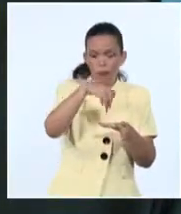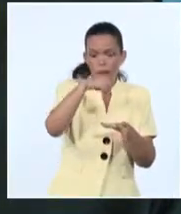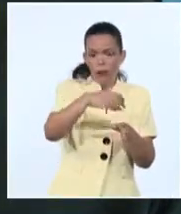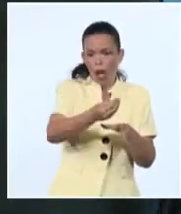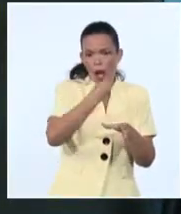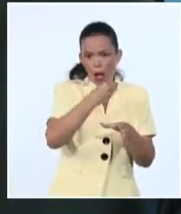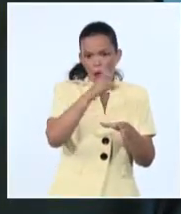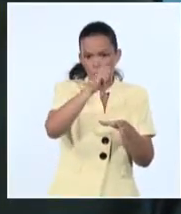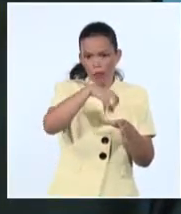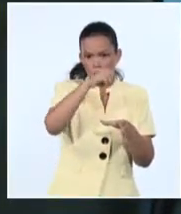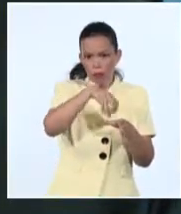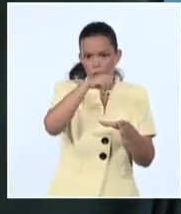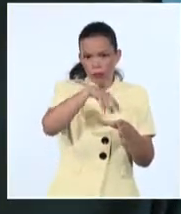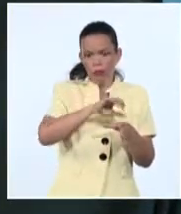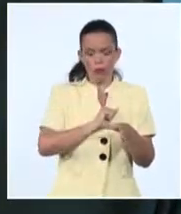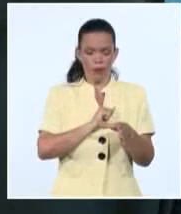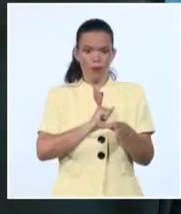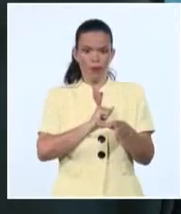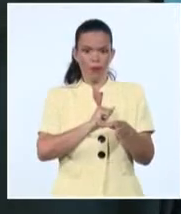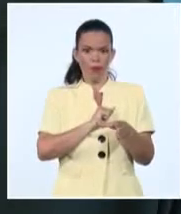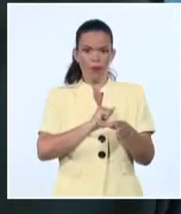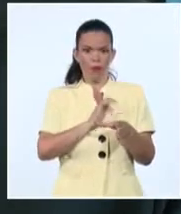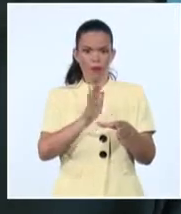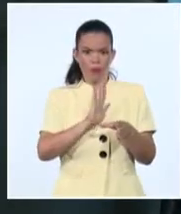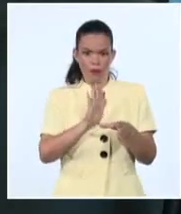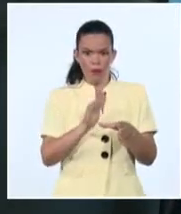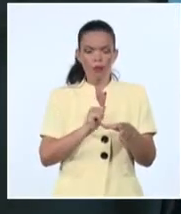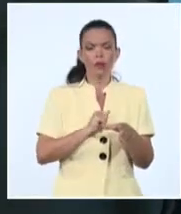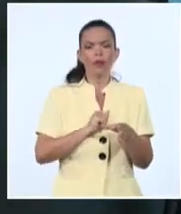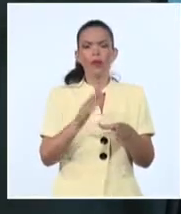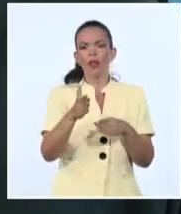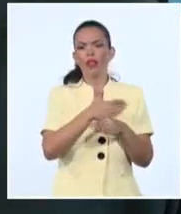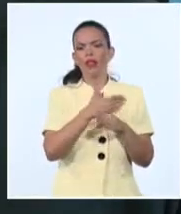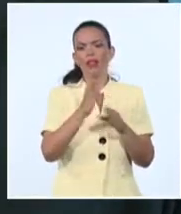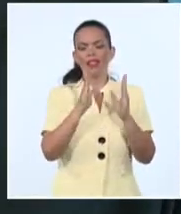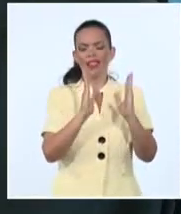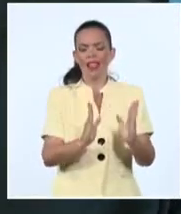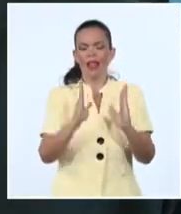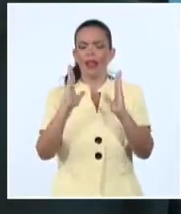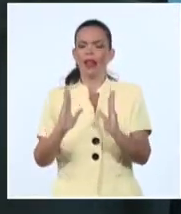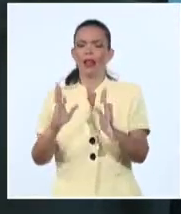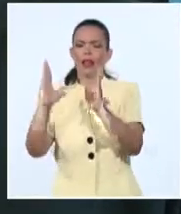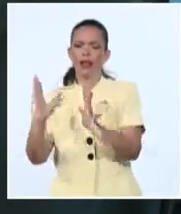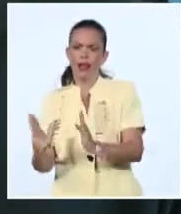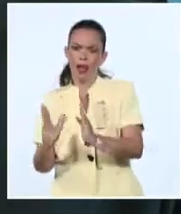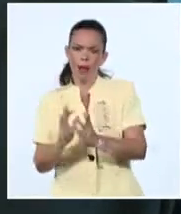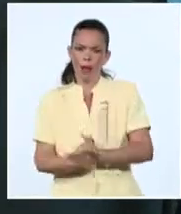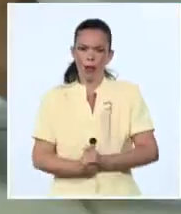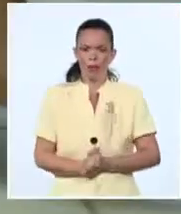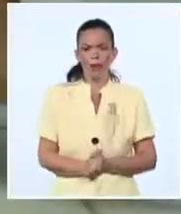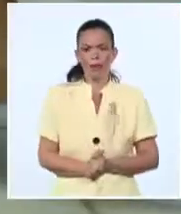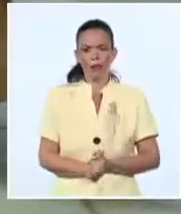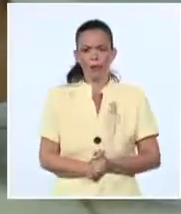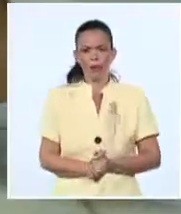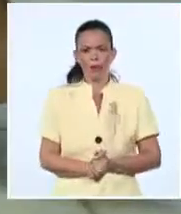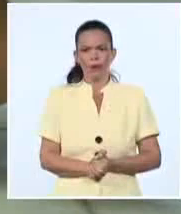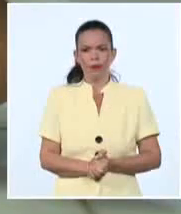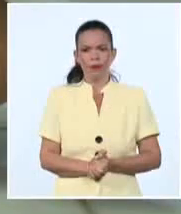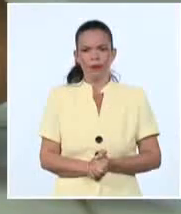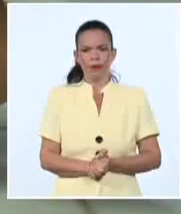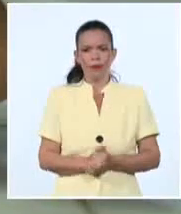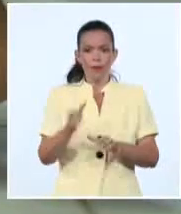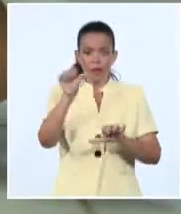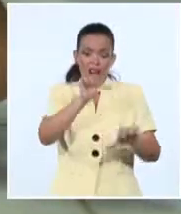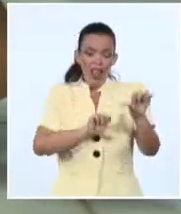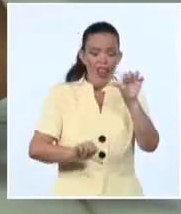a incorporarse en el crecimiento en las diferentes estaciones de la provincia y de algunas provincias de la parte oriental del país. En el laboratorio se